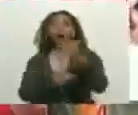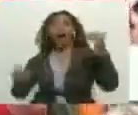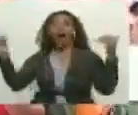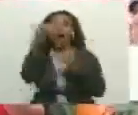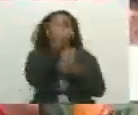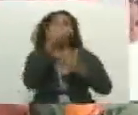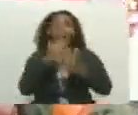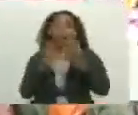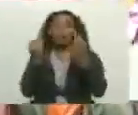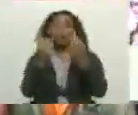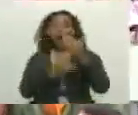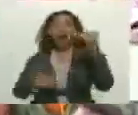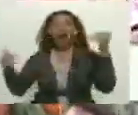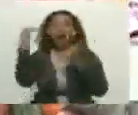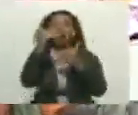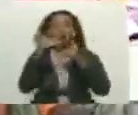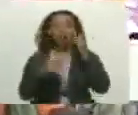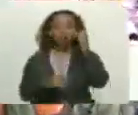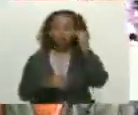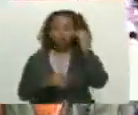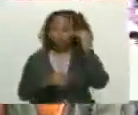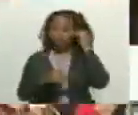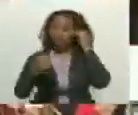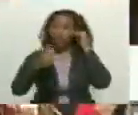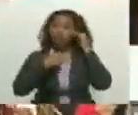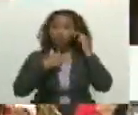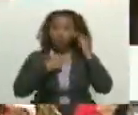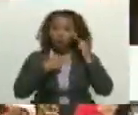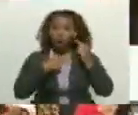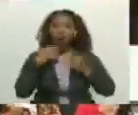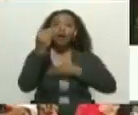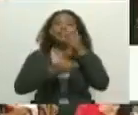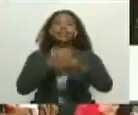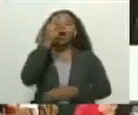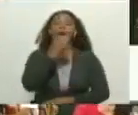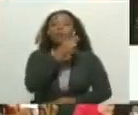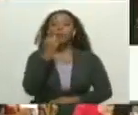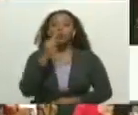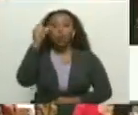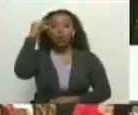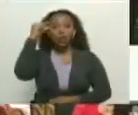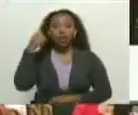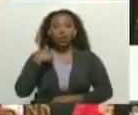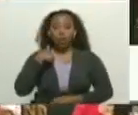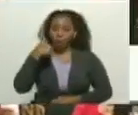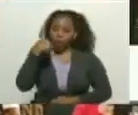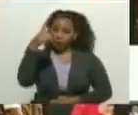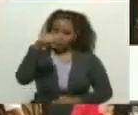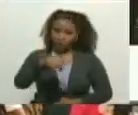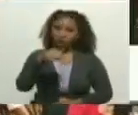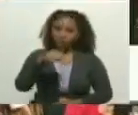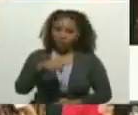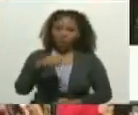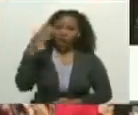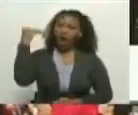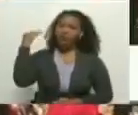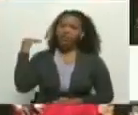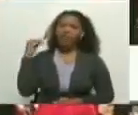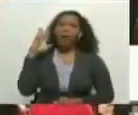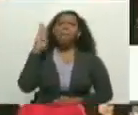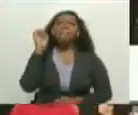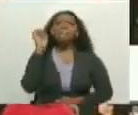Yo lo sé que es así. Y yo di un compromiso un día. Ese día lo dije aquí, Braulio. Estaba Braulio ahí y